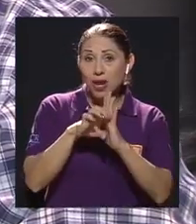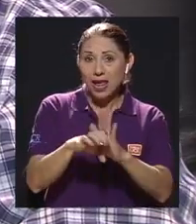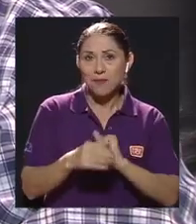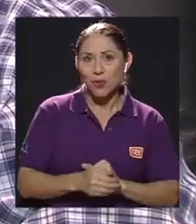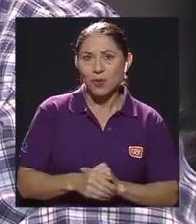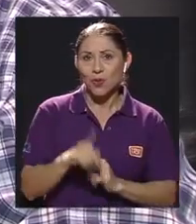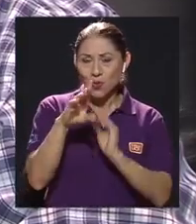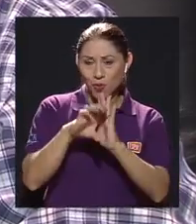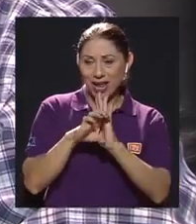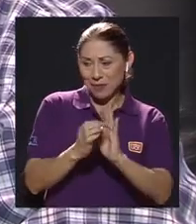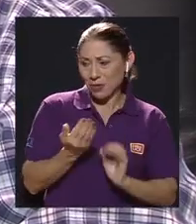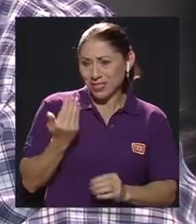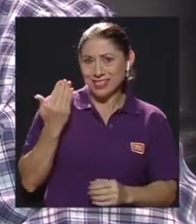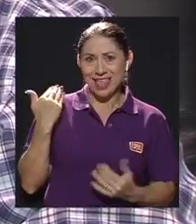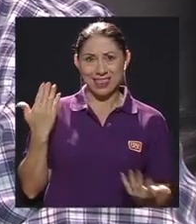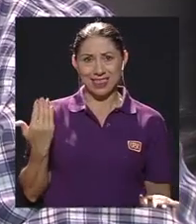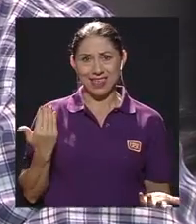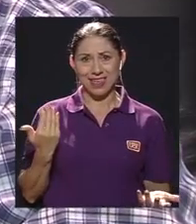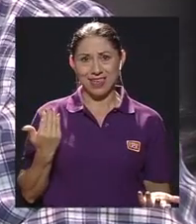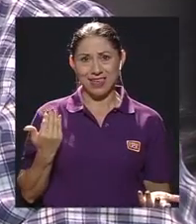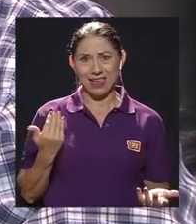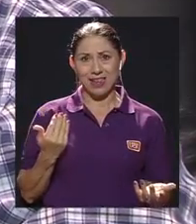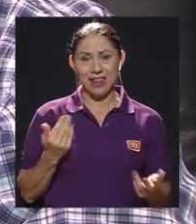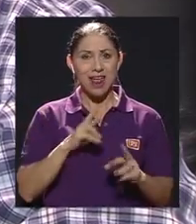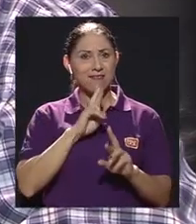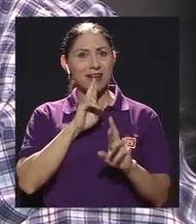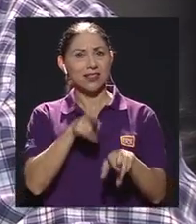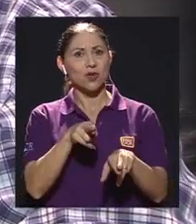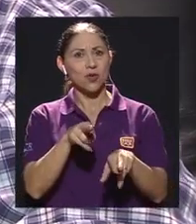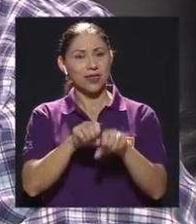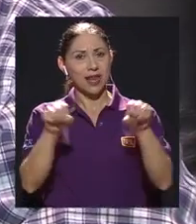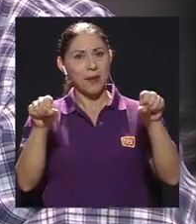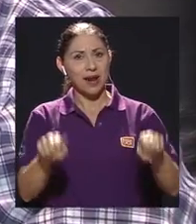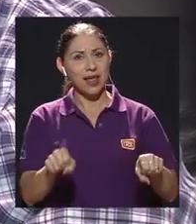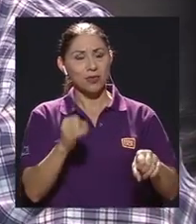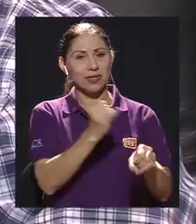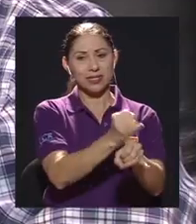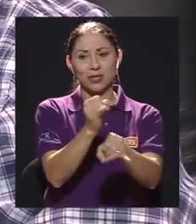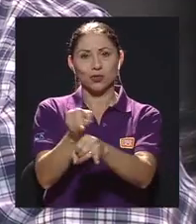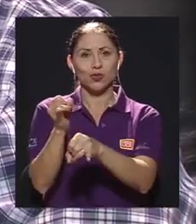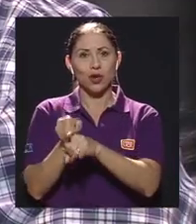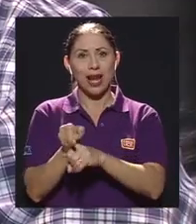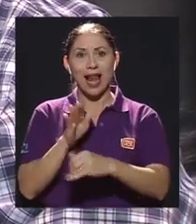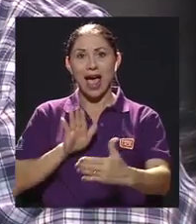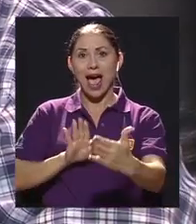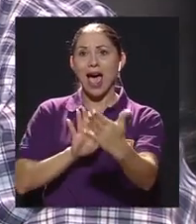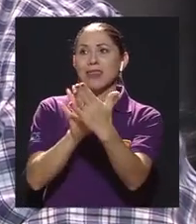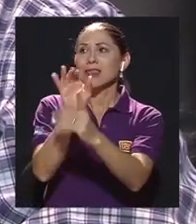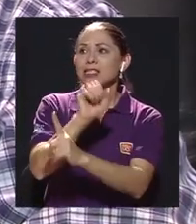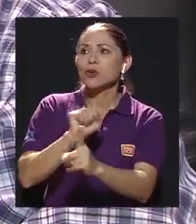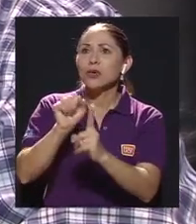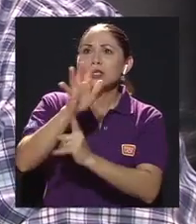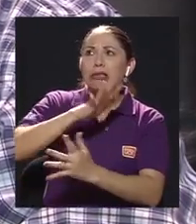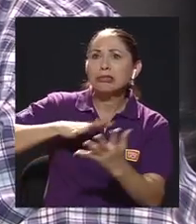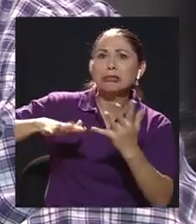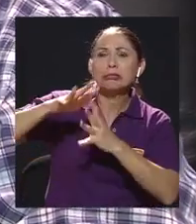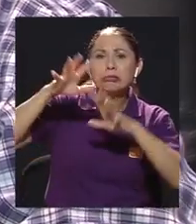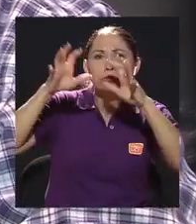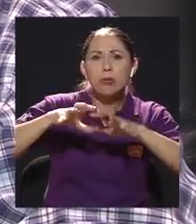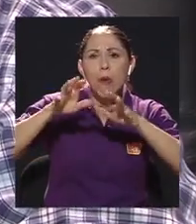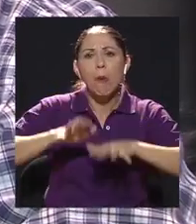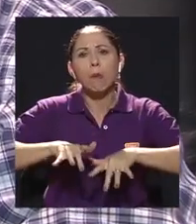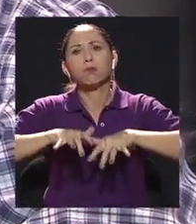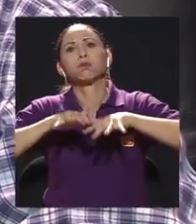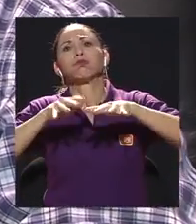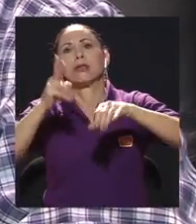ejemplo reciente, la reacción del aparato institucional ante las catástrofes naturales. Es decir, en